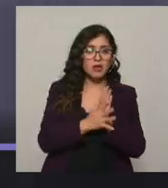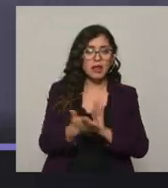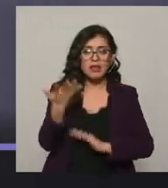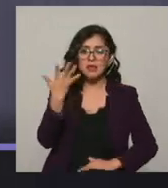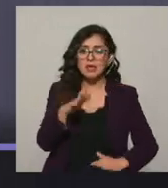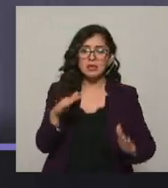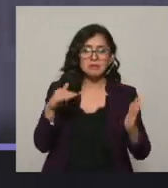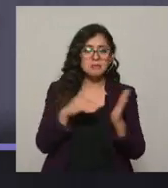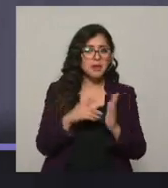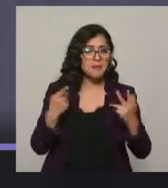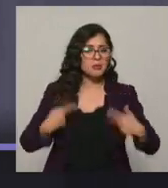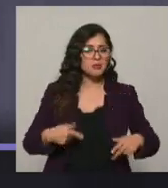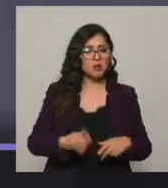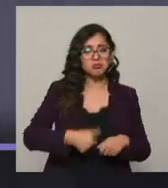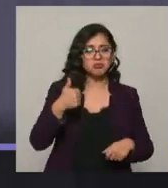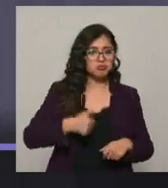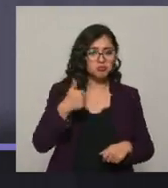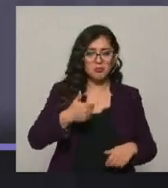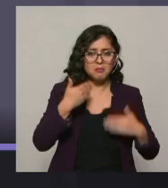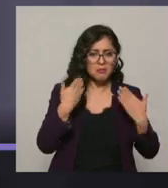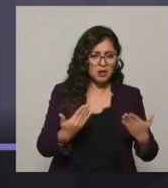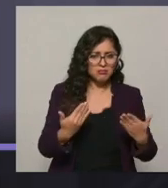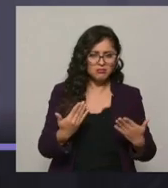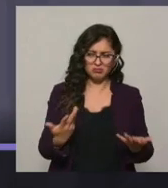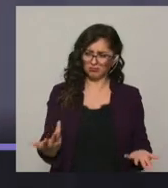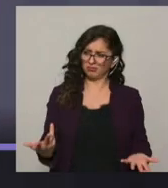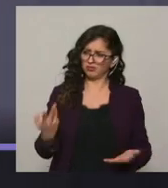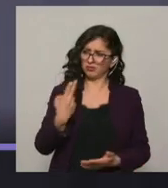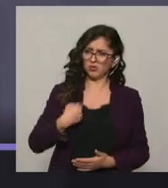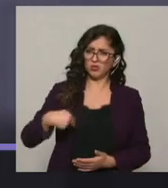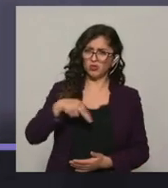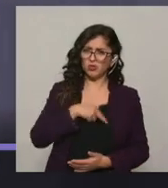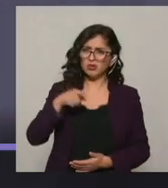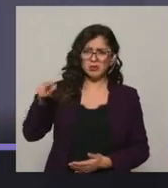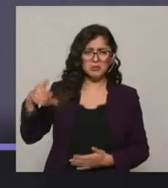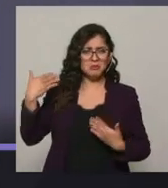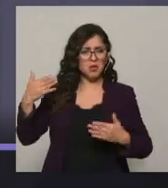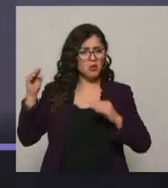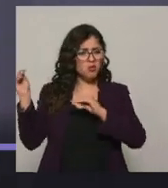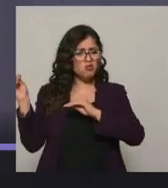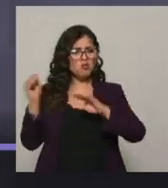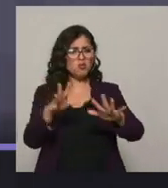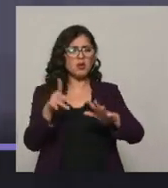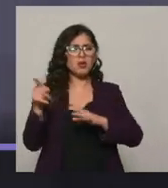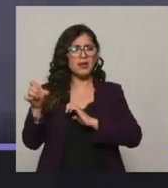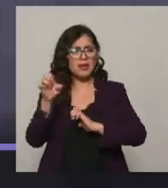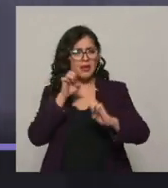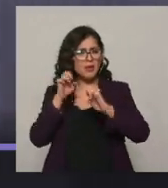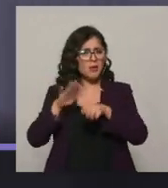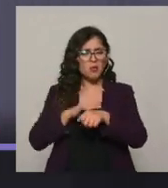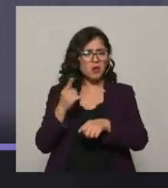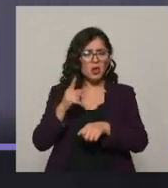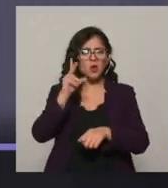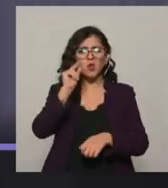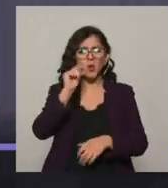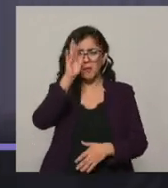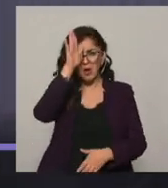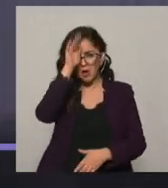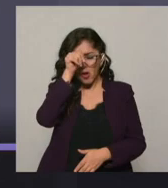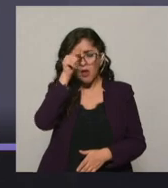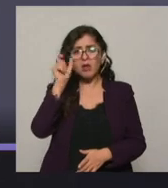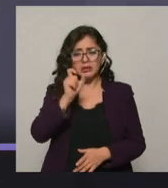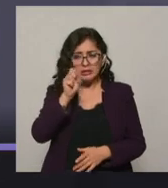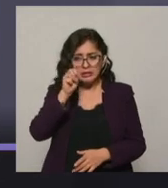y que muchas decíamos que por qué se le estaba dando el espacio en medios y por qué se le estaba entrevistando. No me acuerdo cuántos medios sí